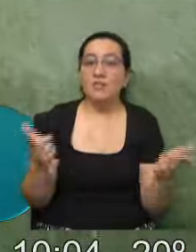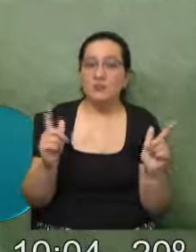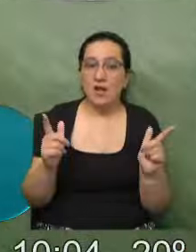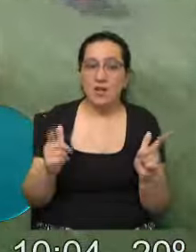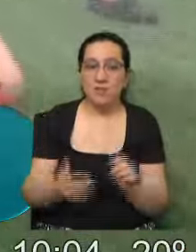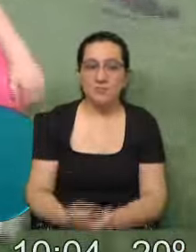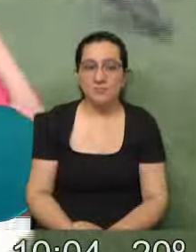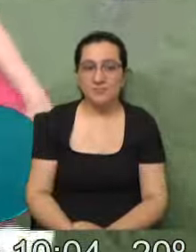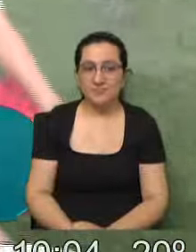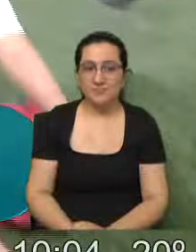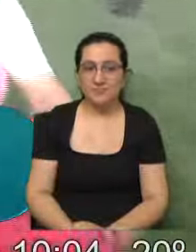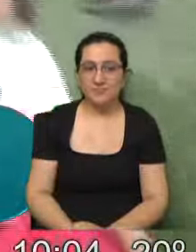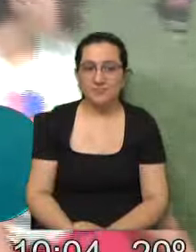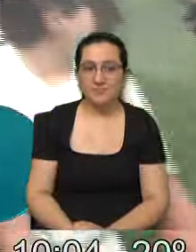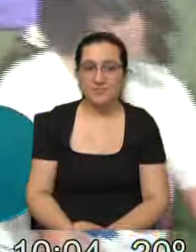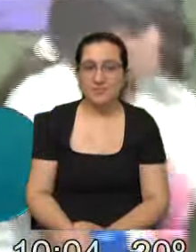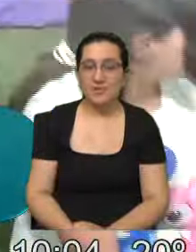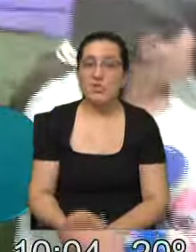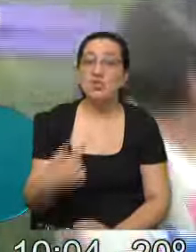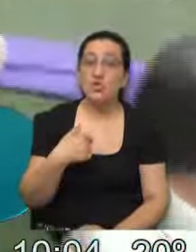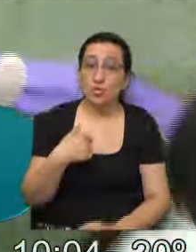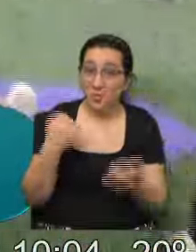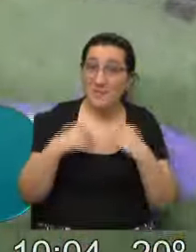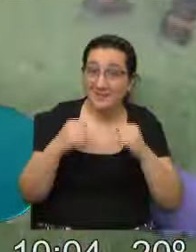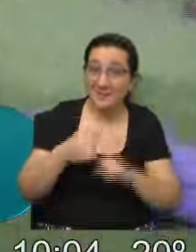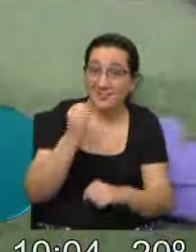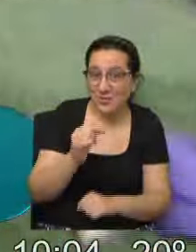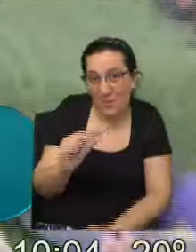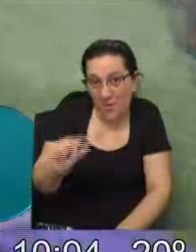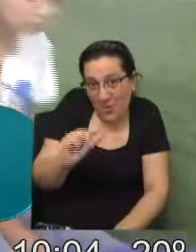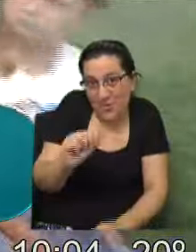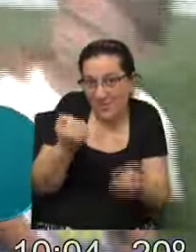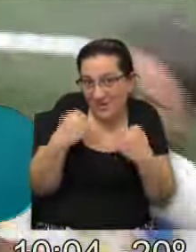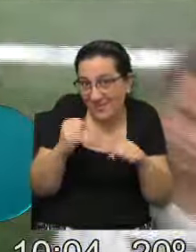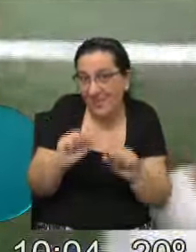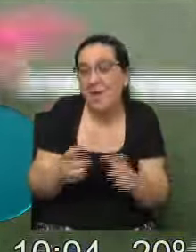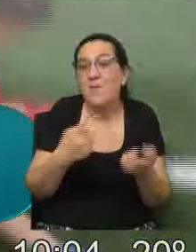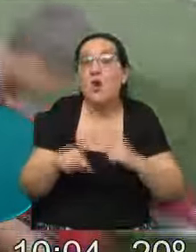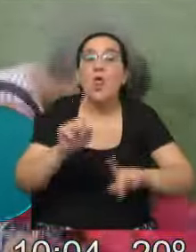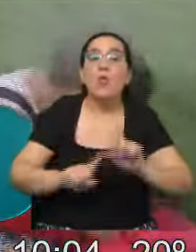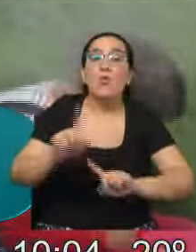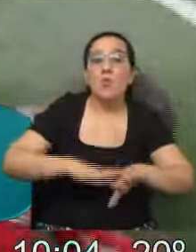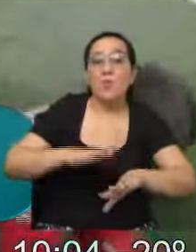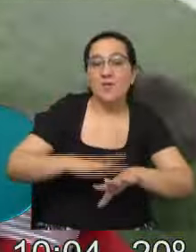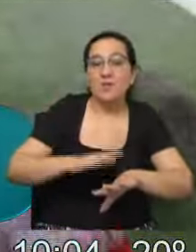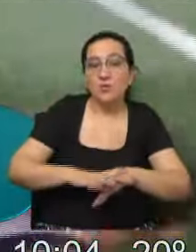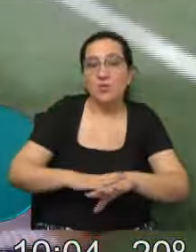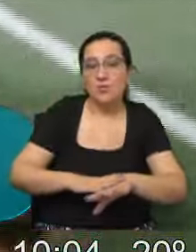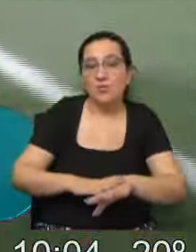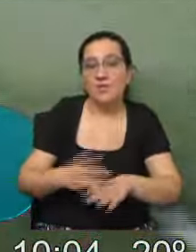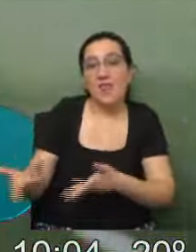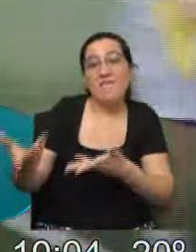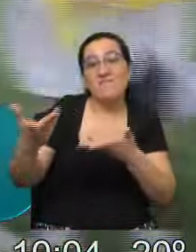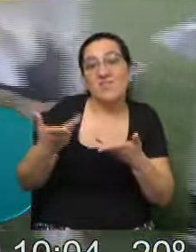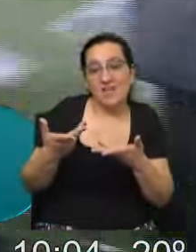disfrutarlo yo Marcelo a ver estuve practicando algo poquito pero bueno en algún momento imagino que me irán a invitar y